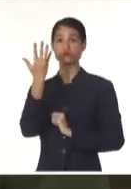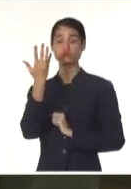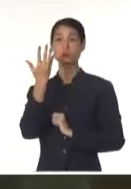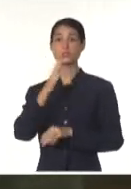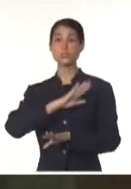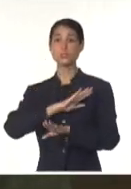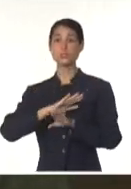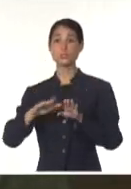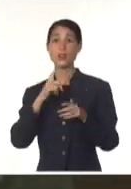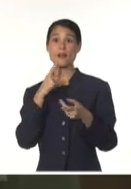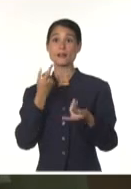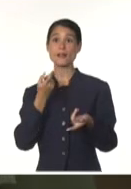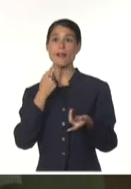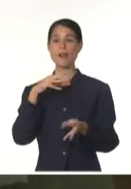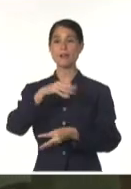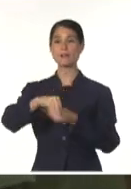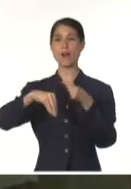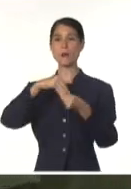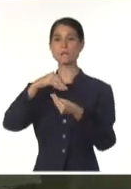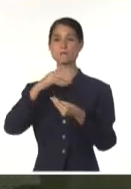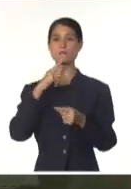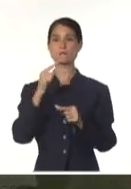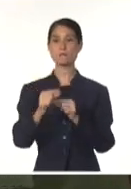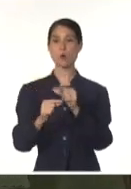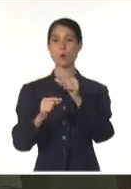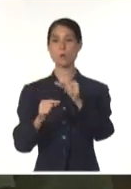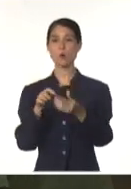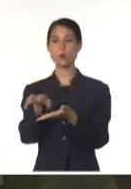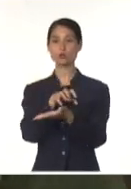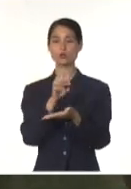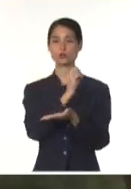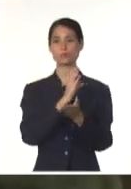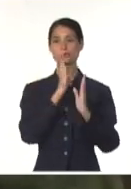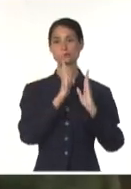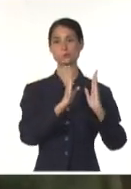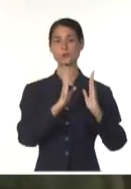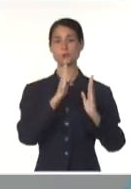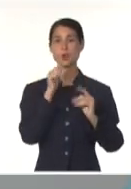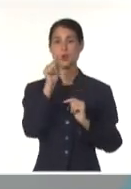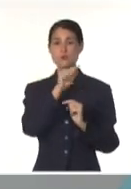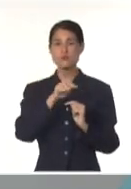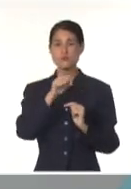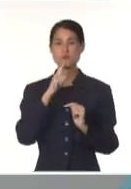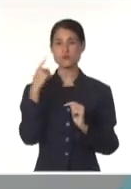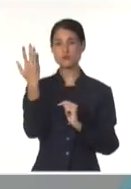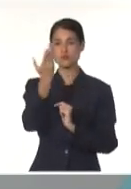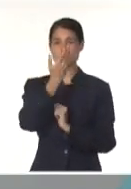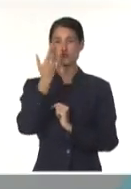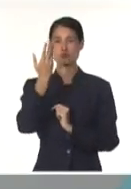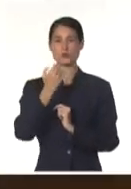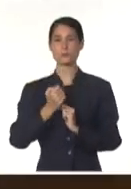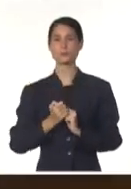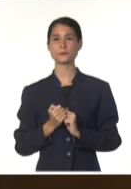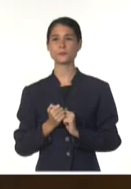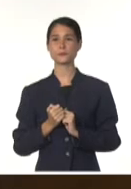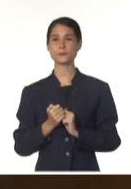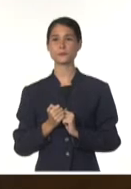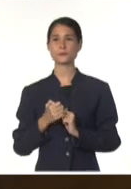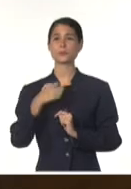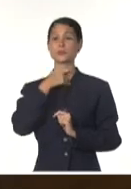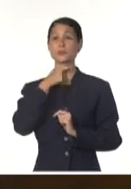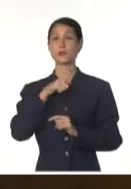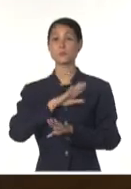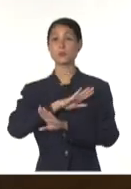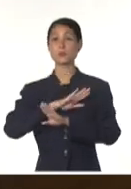en tormenta tropical en su paso por las provincias orientales. Con relación al tema de